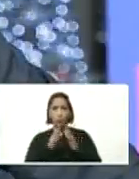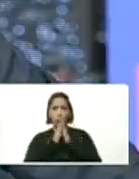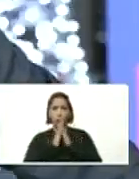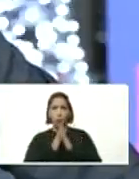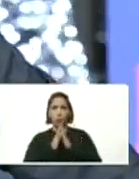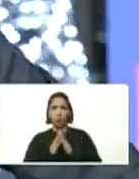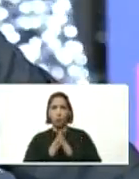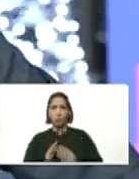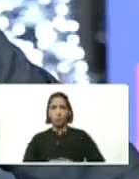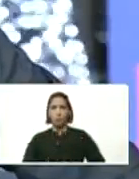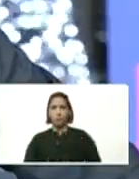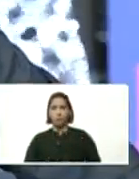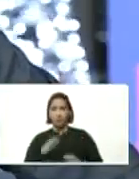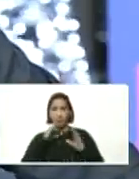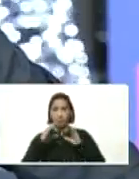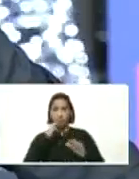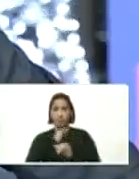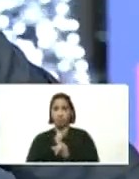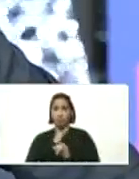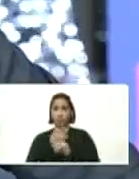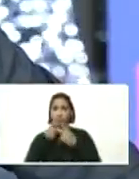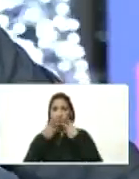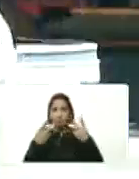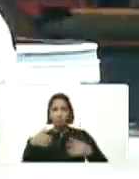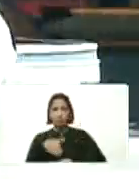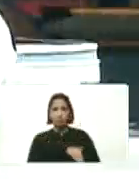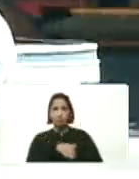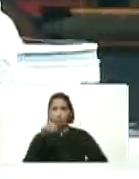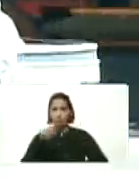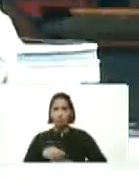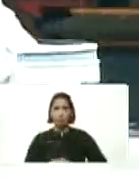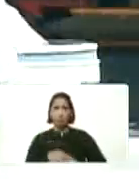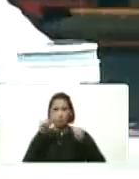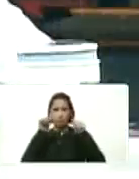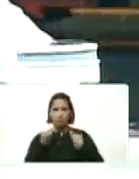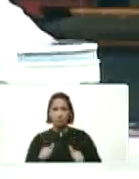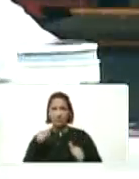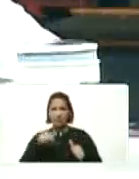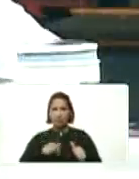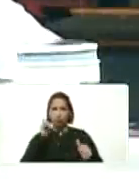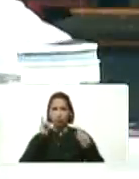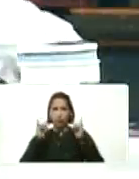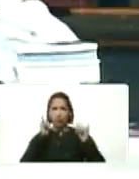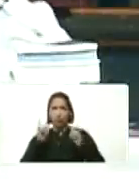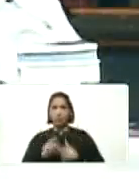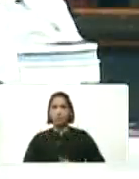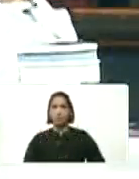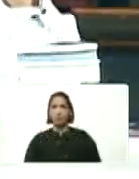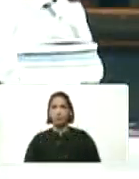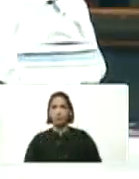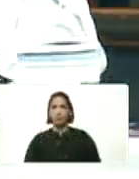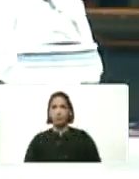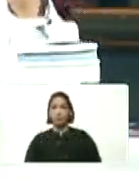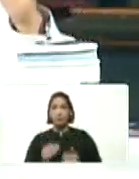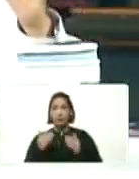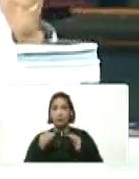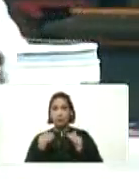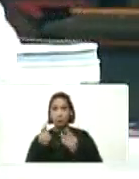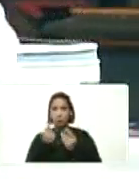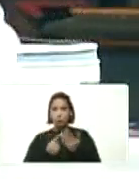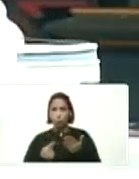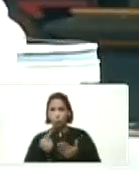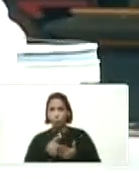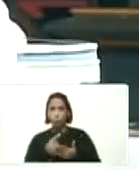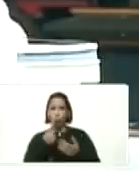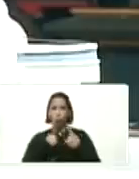en medios, redes, calles y paredes, porque esto es una fiesta de la estética, del color, de la